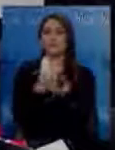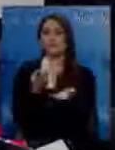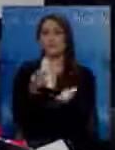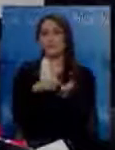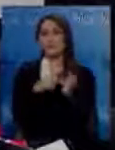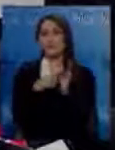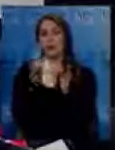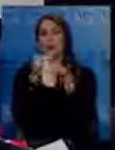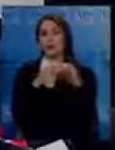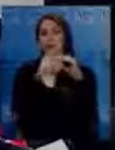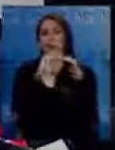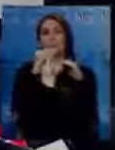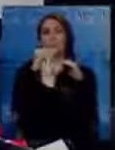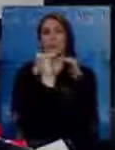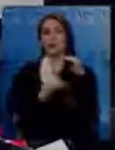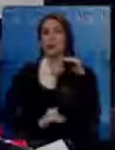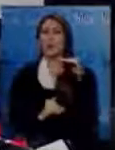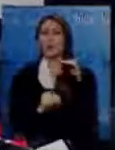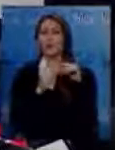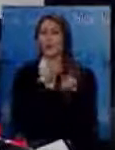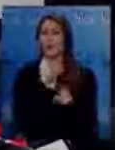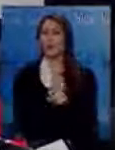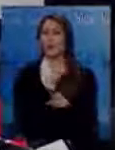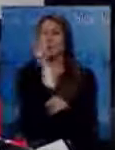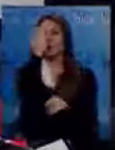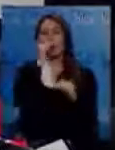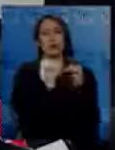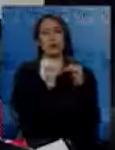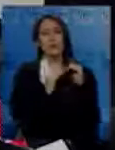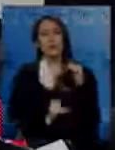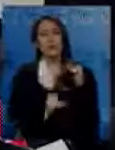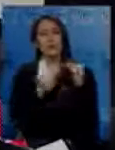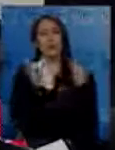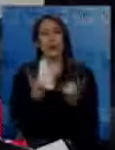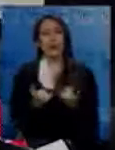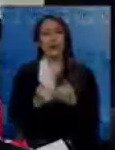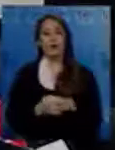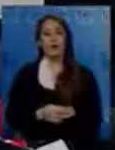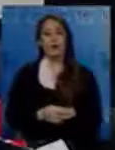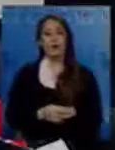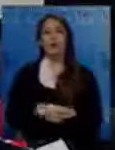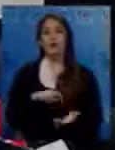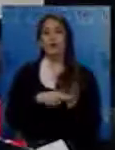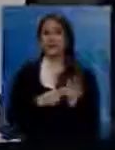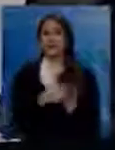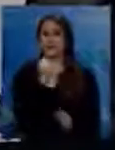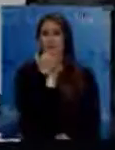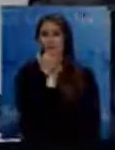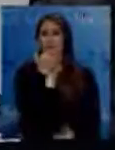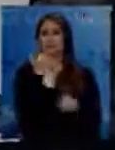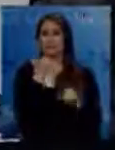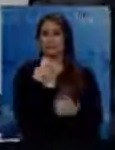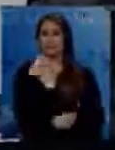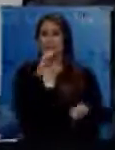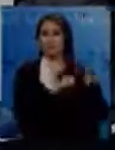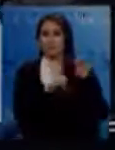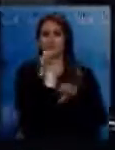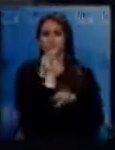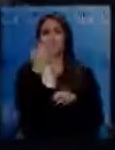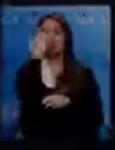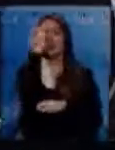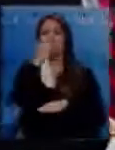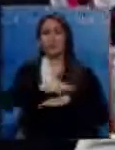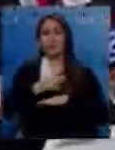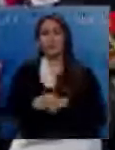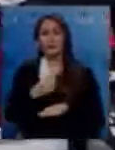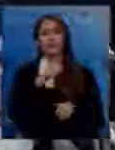sobre un monto muy inferior al que realmente se percibe. Eso, a todas luces, es una irregularidad. Esto se descubrió tras la inspección puntual